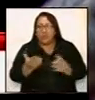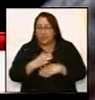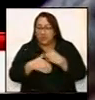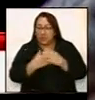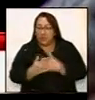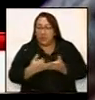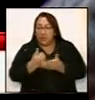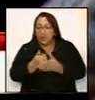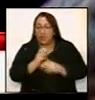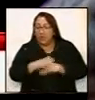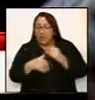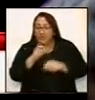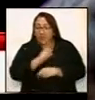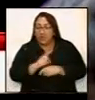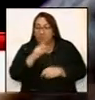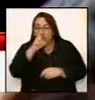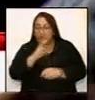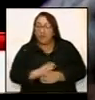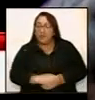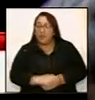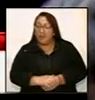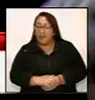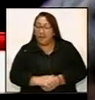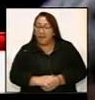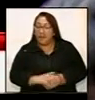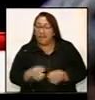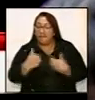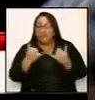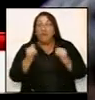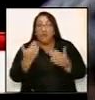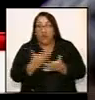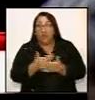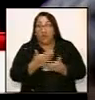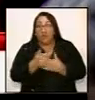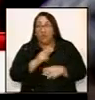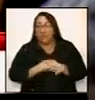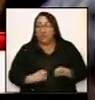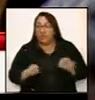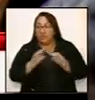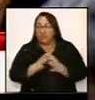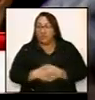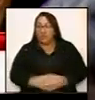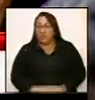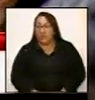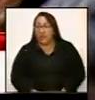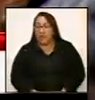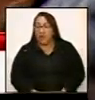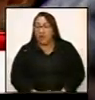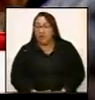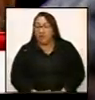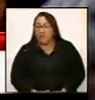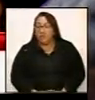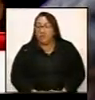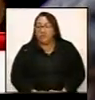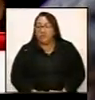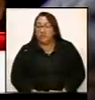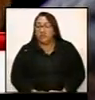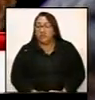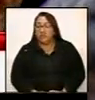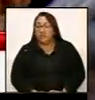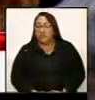quiera cooperar con el desarrollo del país, pero que rinda cuentas, ¿no? Yo creo que es bien importante la rendición de cuentas. Con esta de la